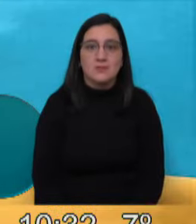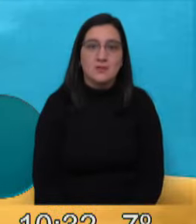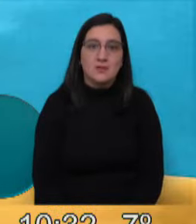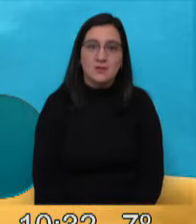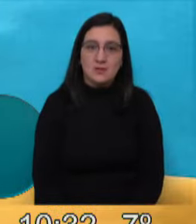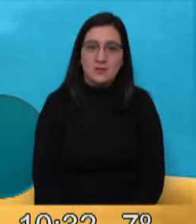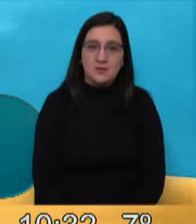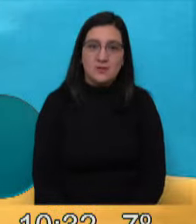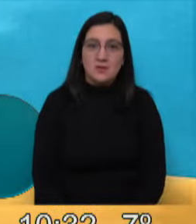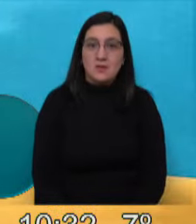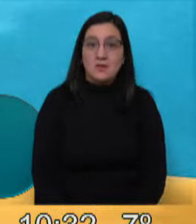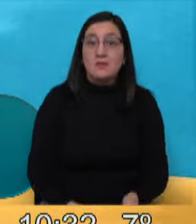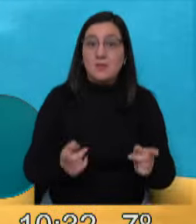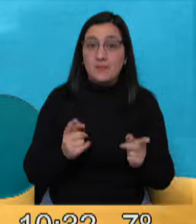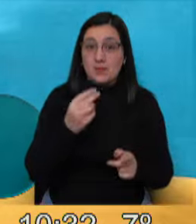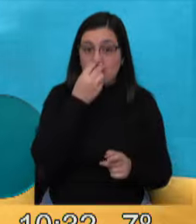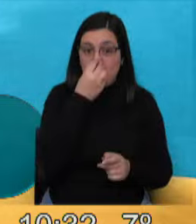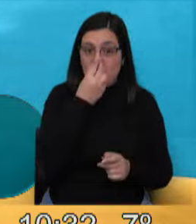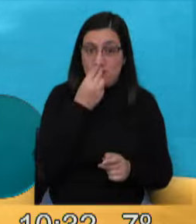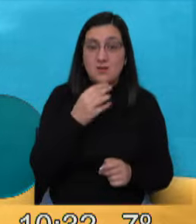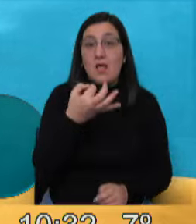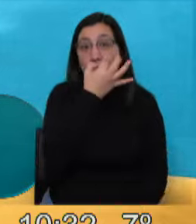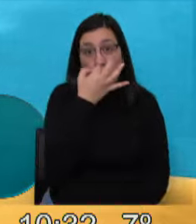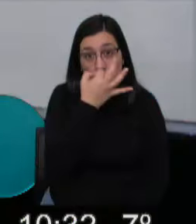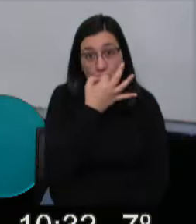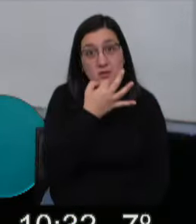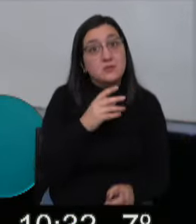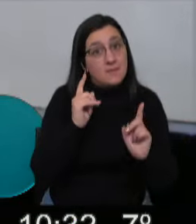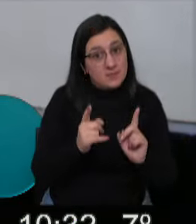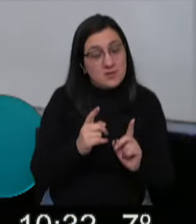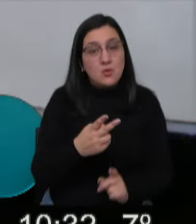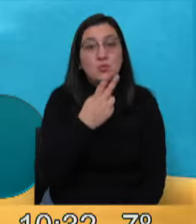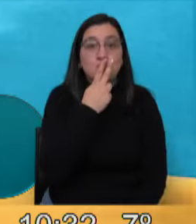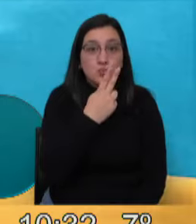No, también, bueno, drogadicción de todos los tipos, ¿está?